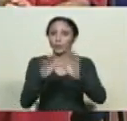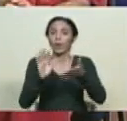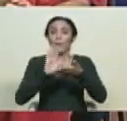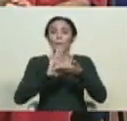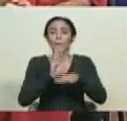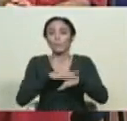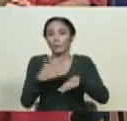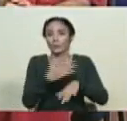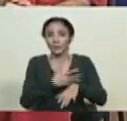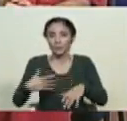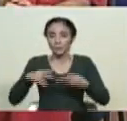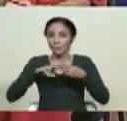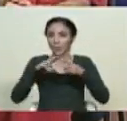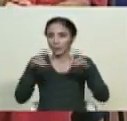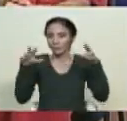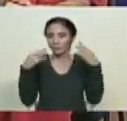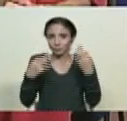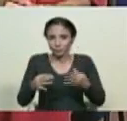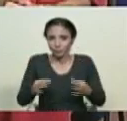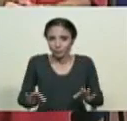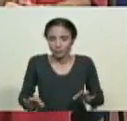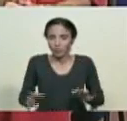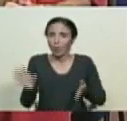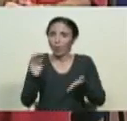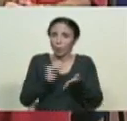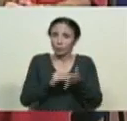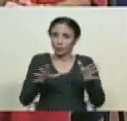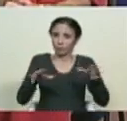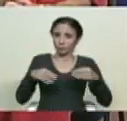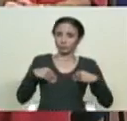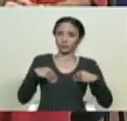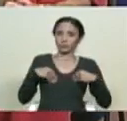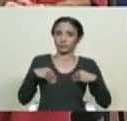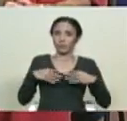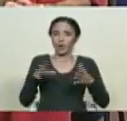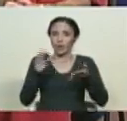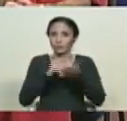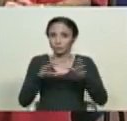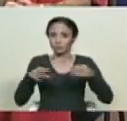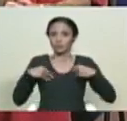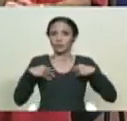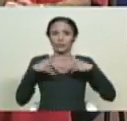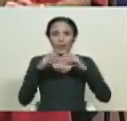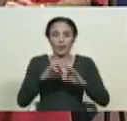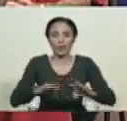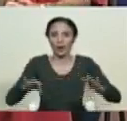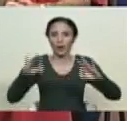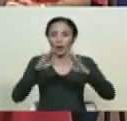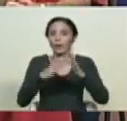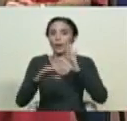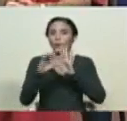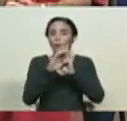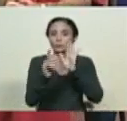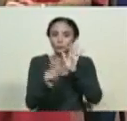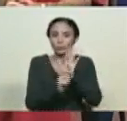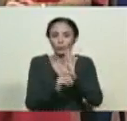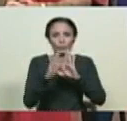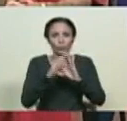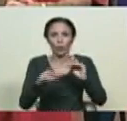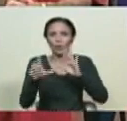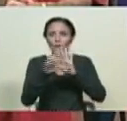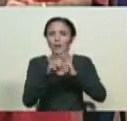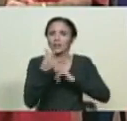la paz de este país. No vamos a aceptar nada que no venga de acuerdo a nuestra Constitución, a las leyes de